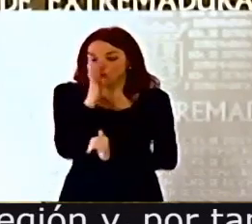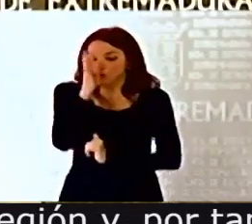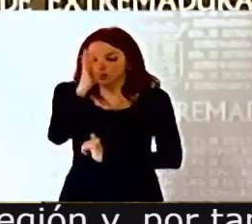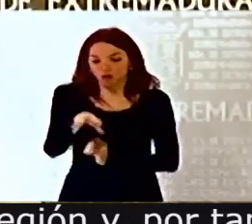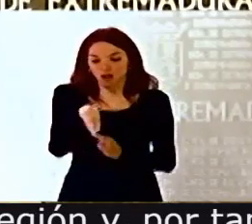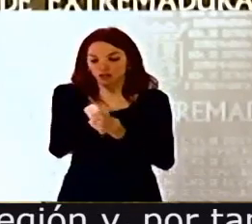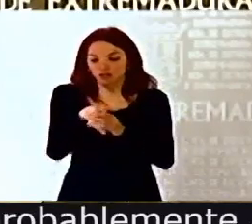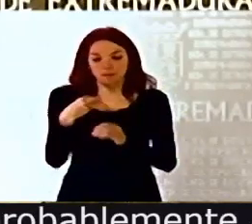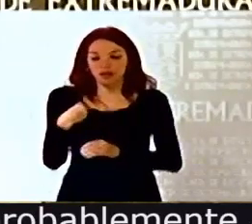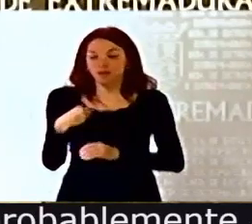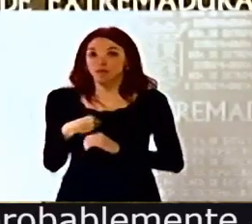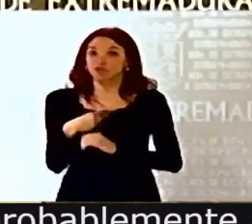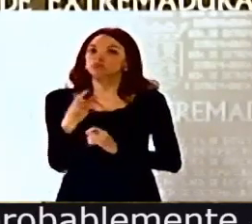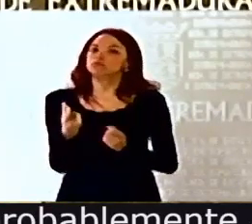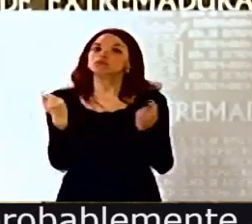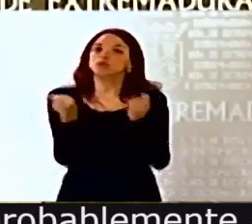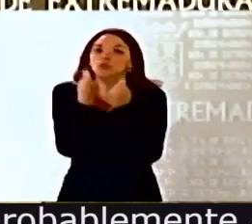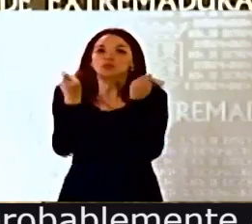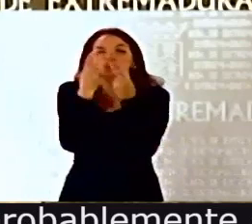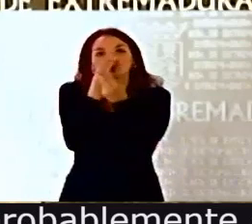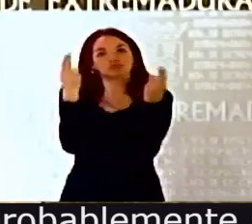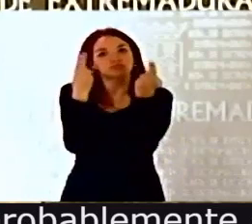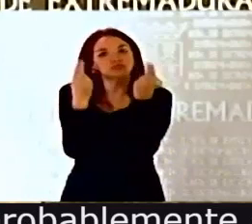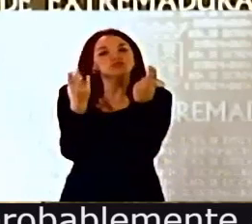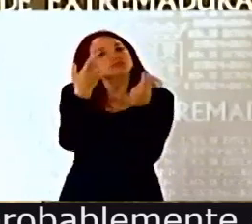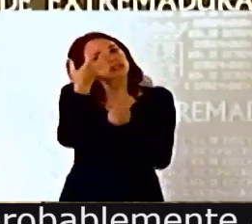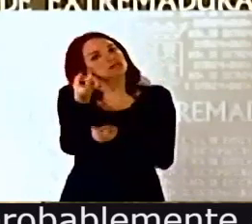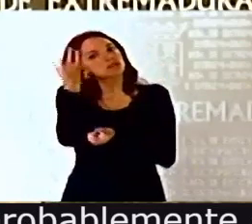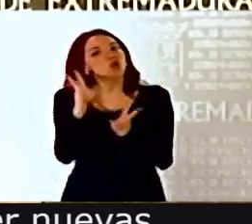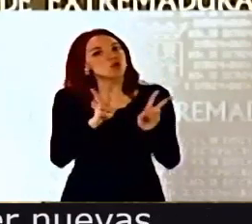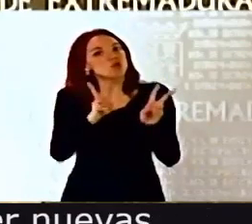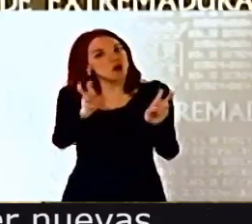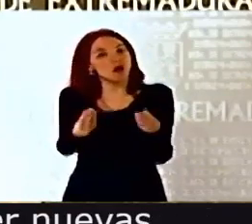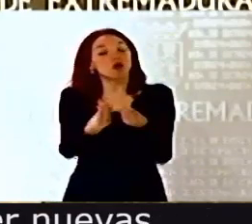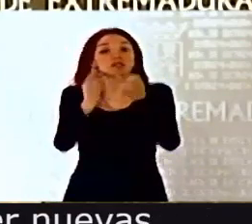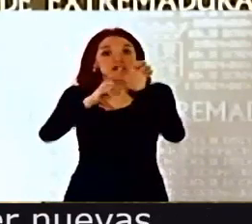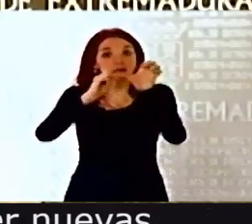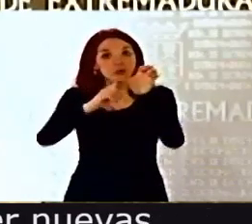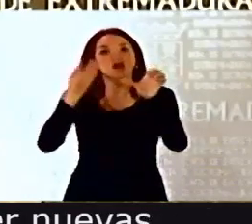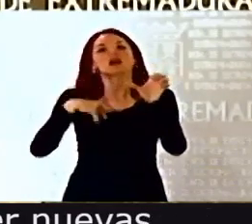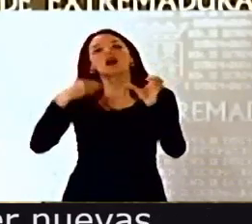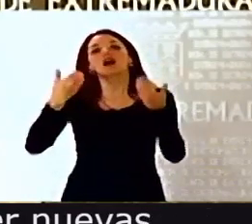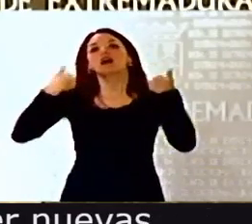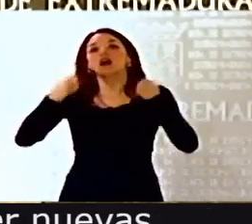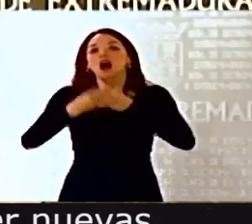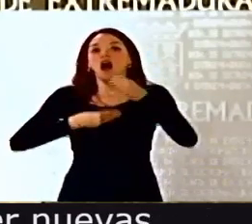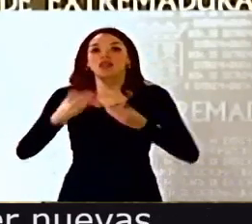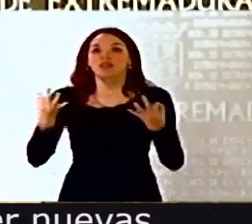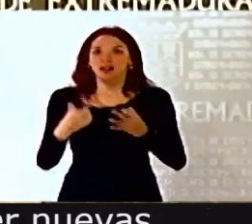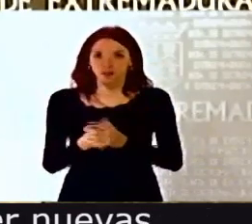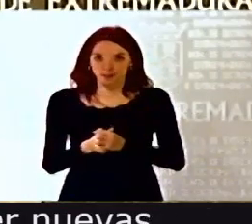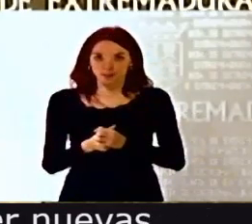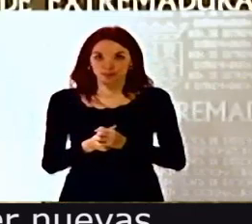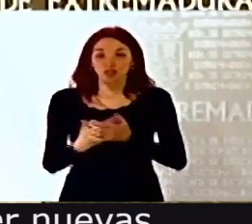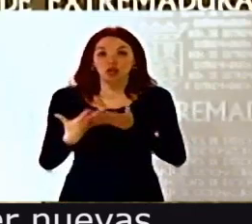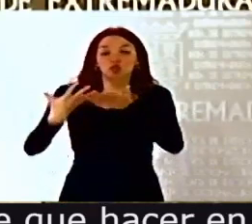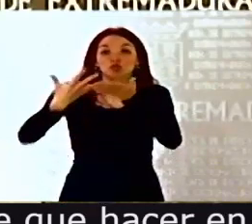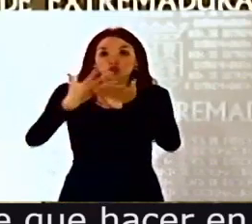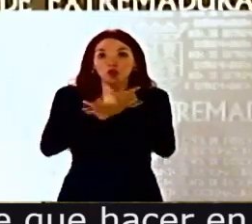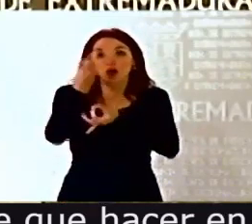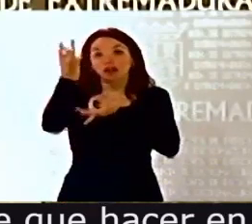pues dándose a conocer nuevas iniciativas que la Junta de Extremadura lo que tiene que hacer en todas y cada una de ellas,